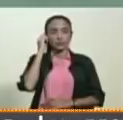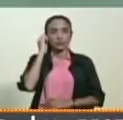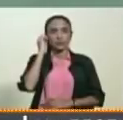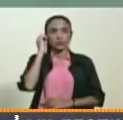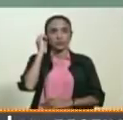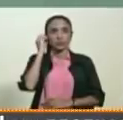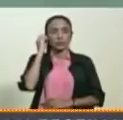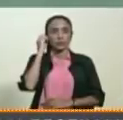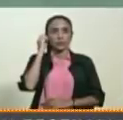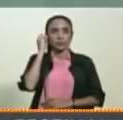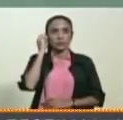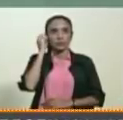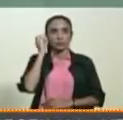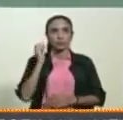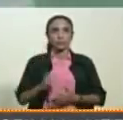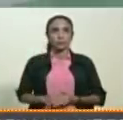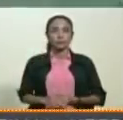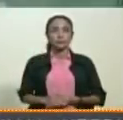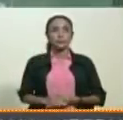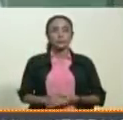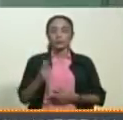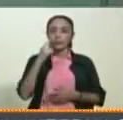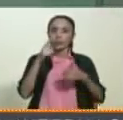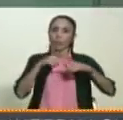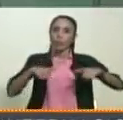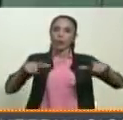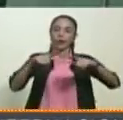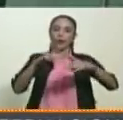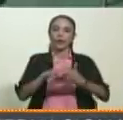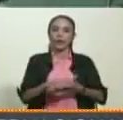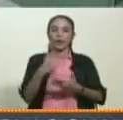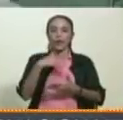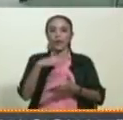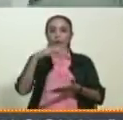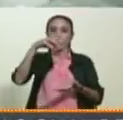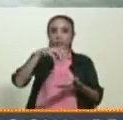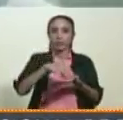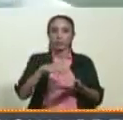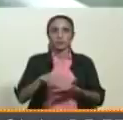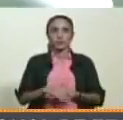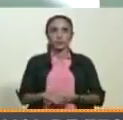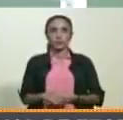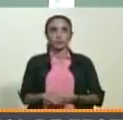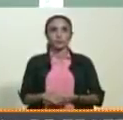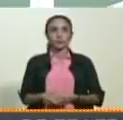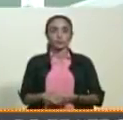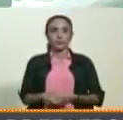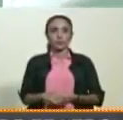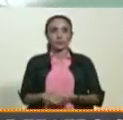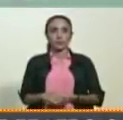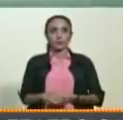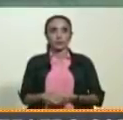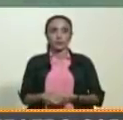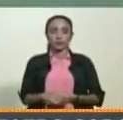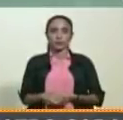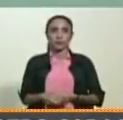esta maternidad, vicepresidente, ubicada en el eje oriental del estado, va a permitir